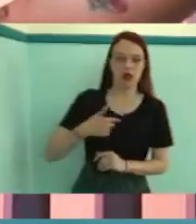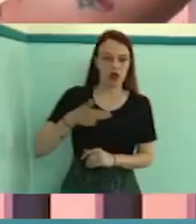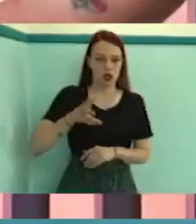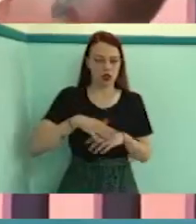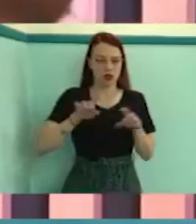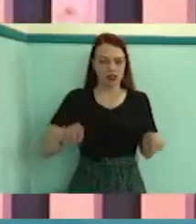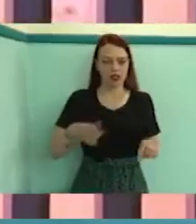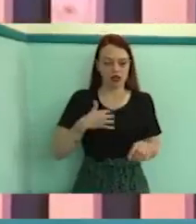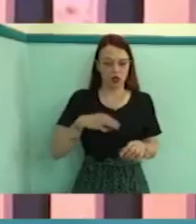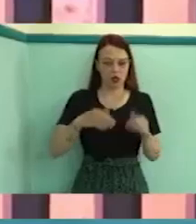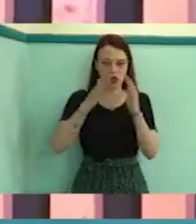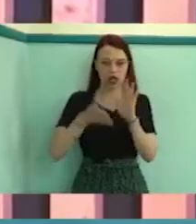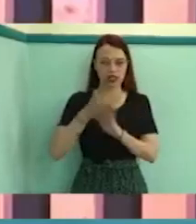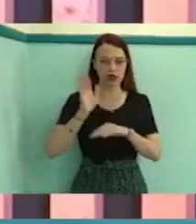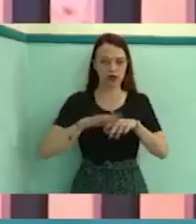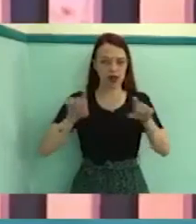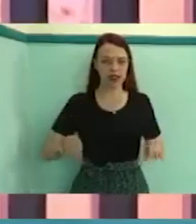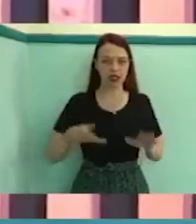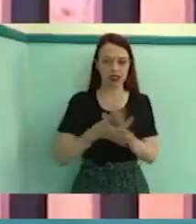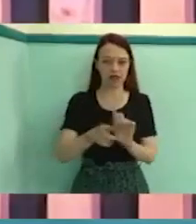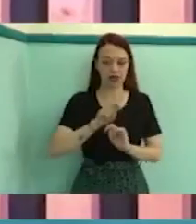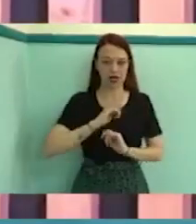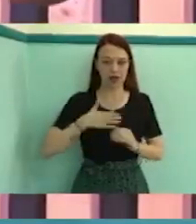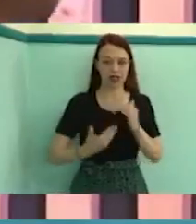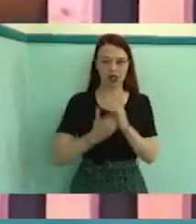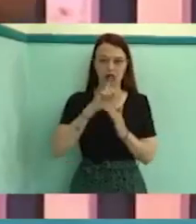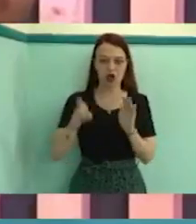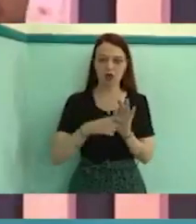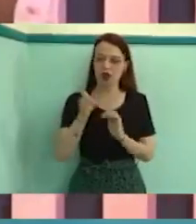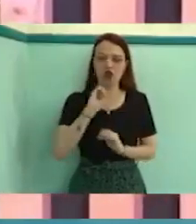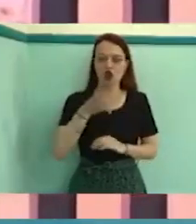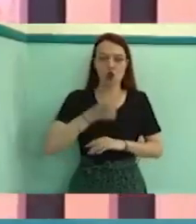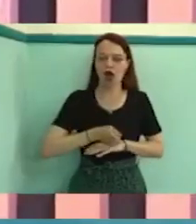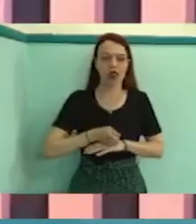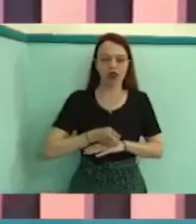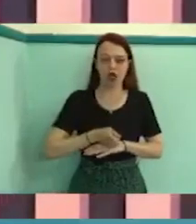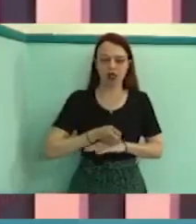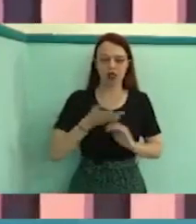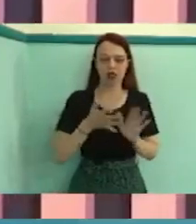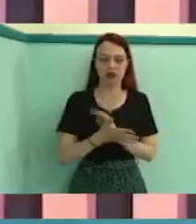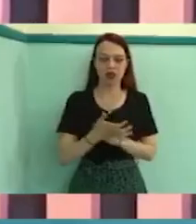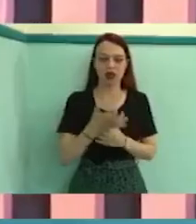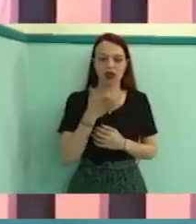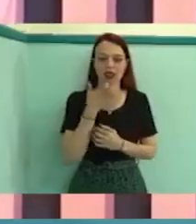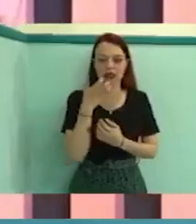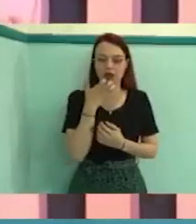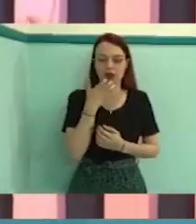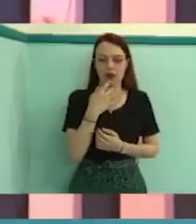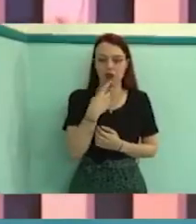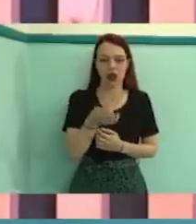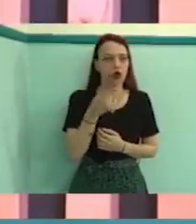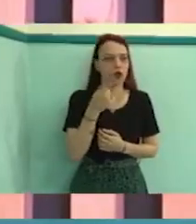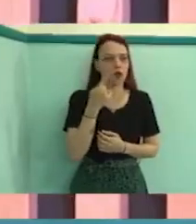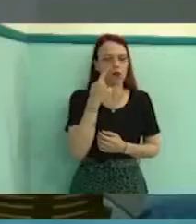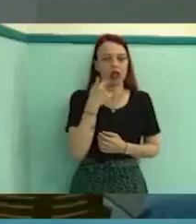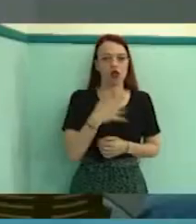al completo que una decisión de un día no determina mi vida al completo Vale entonces qué diferente sería si por ejemplo dijera Mira me apetece centrarme